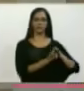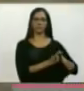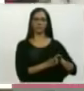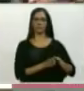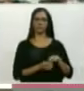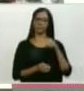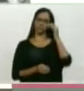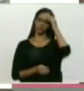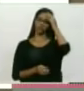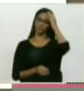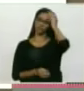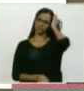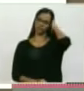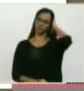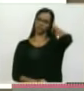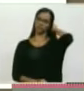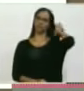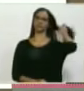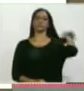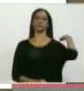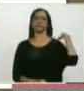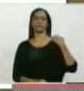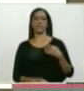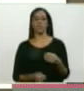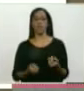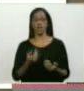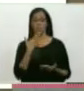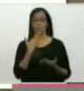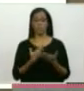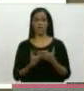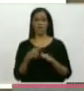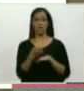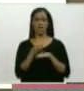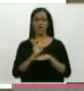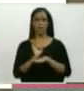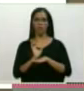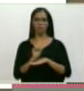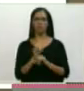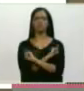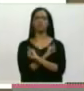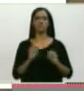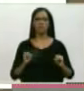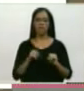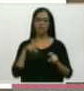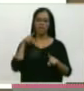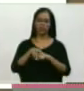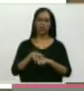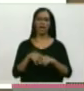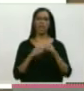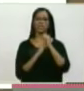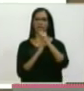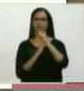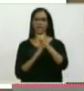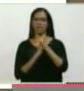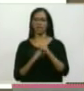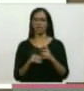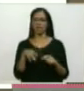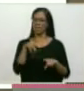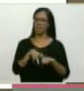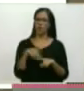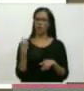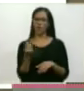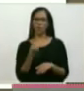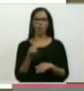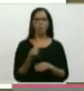señor director. Exigen al gobierno de Ecuador culminar persecución a dirigentes. Lo de la persecución es como un